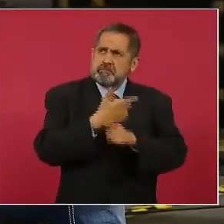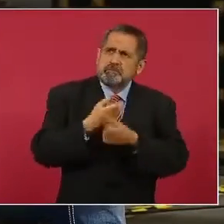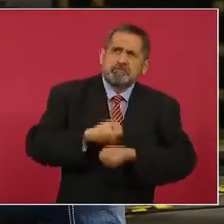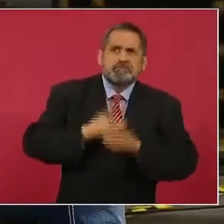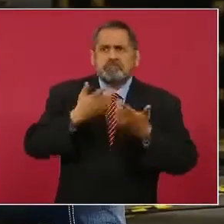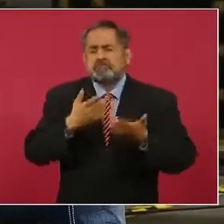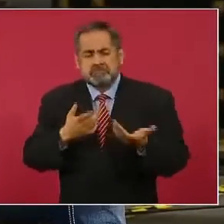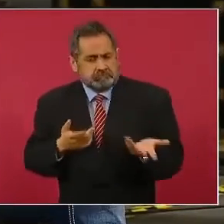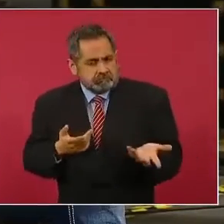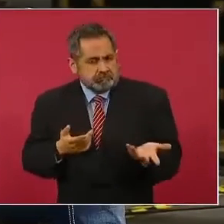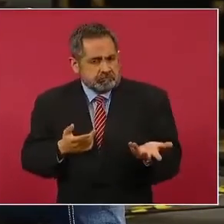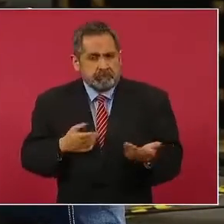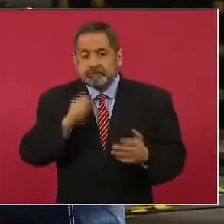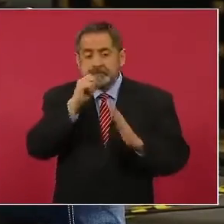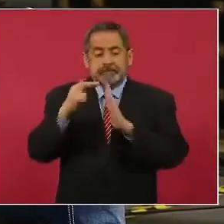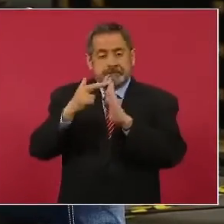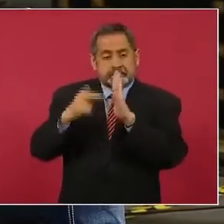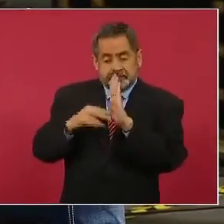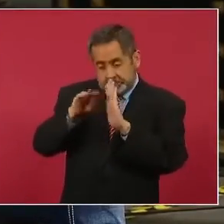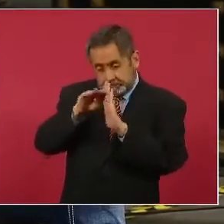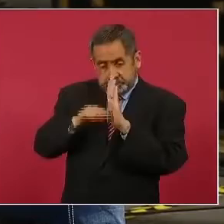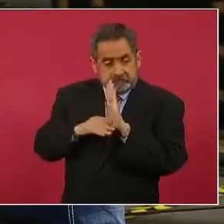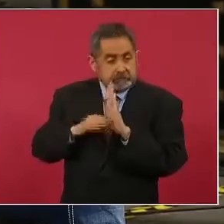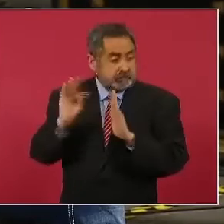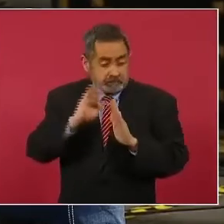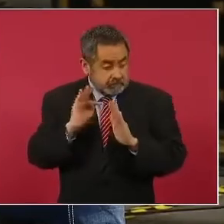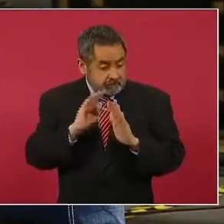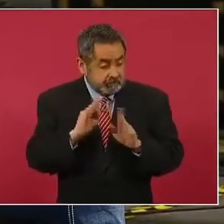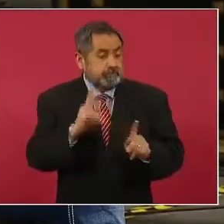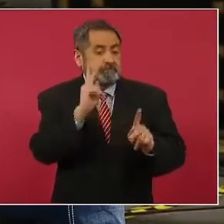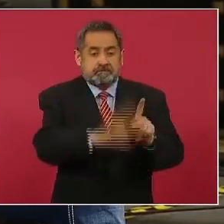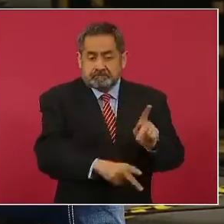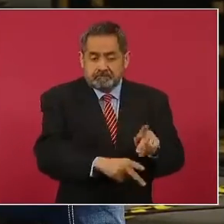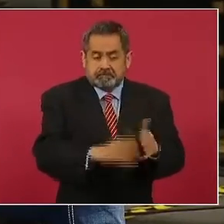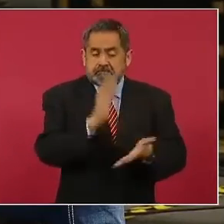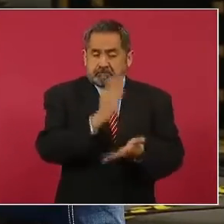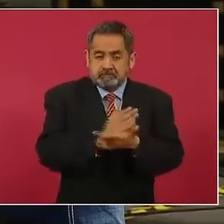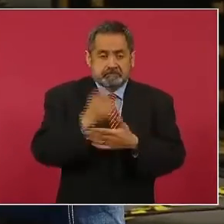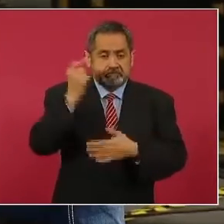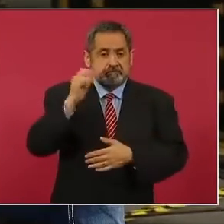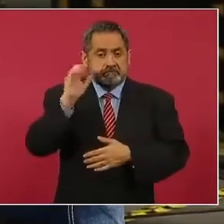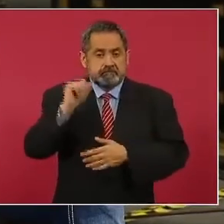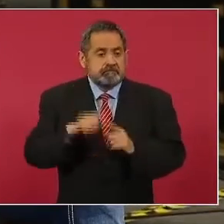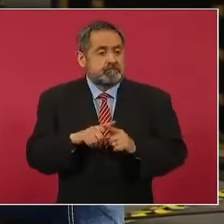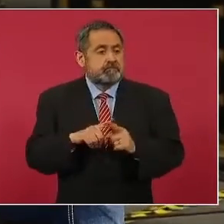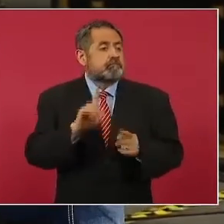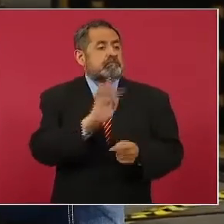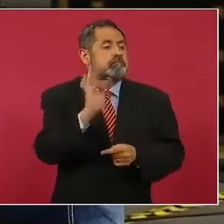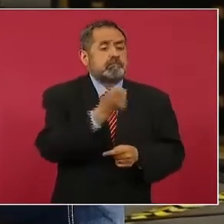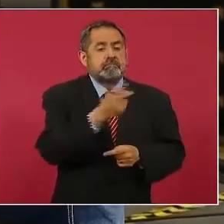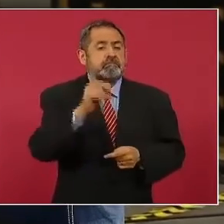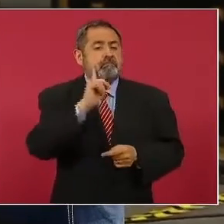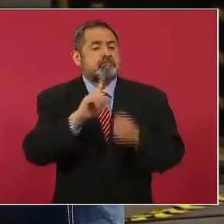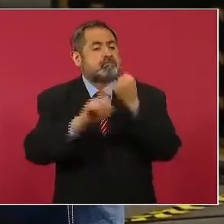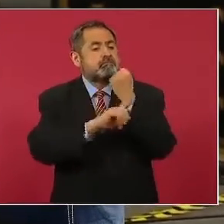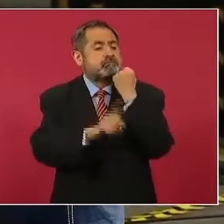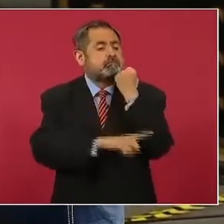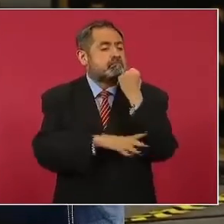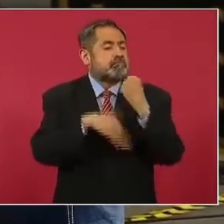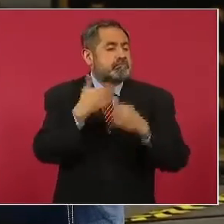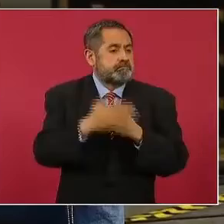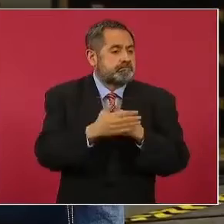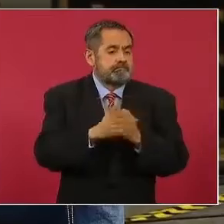una de las causales para suspender la beca sería el que becarias estén embarazadas. El